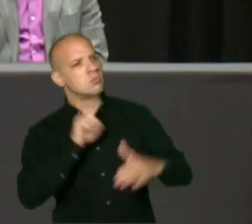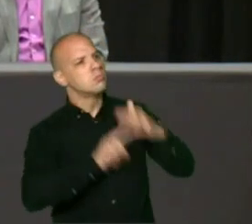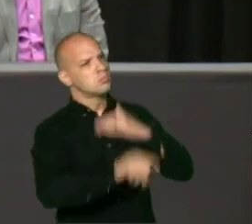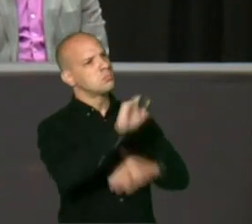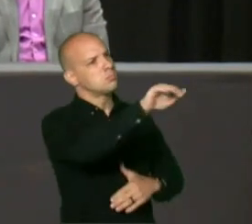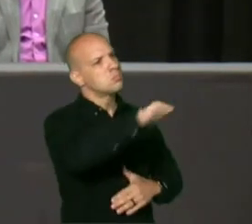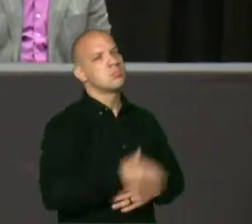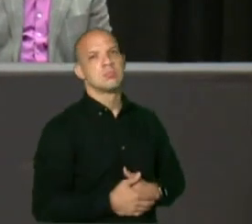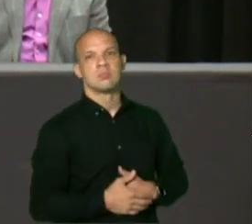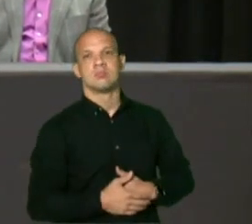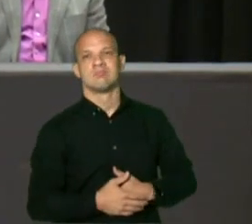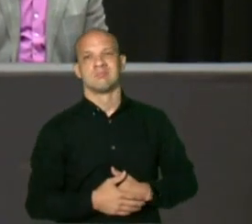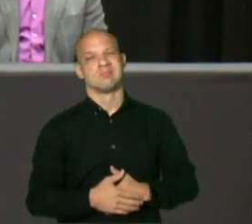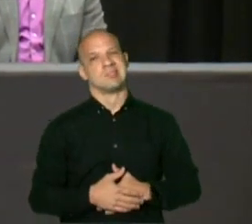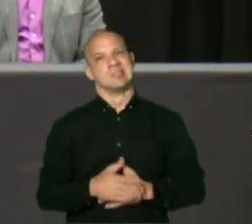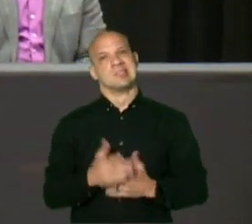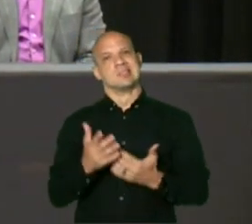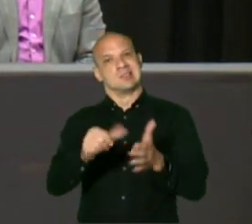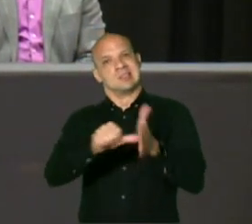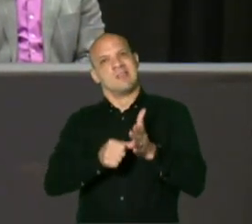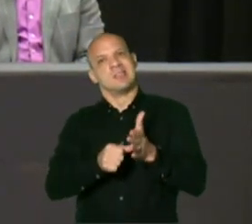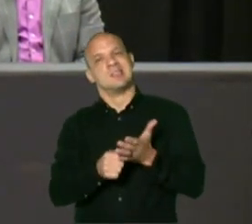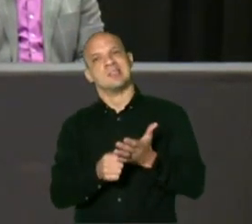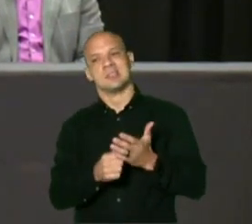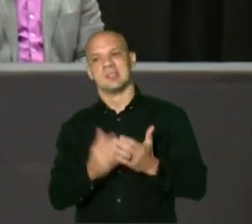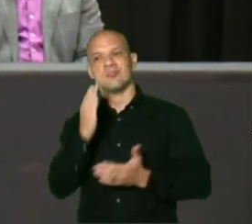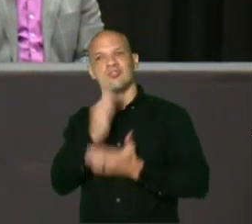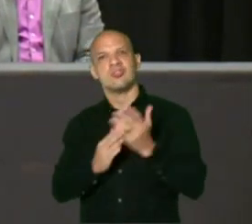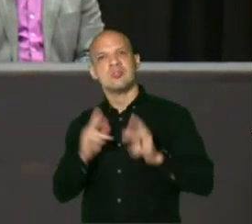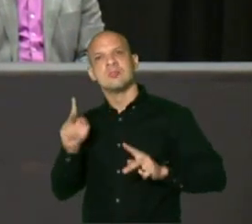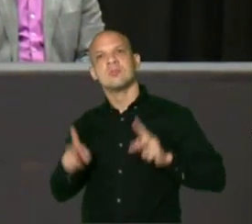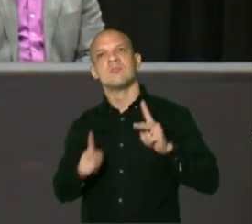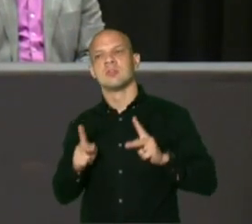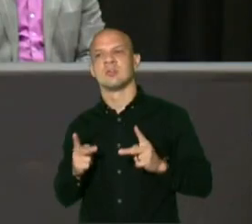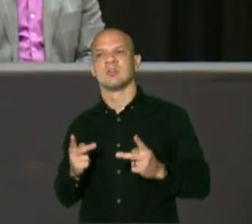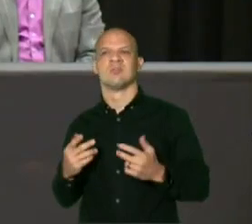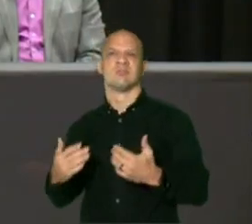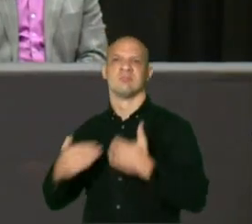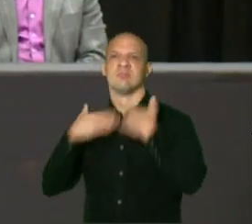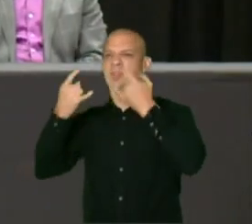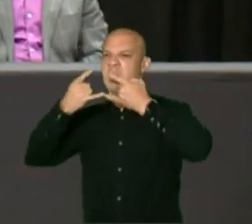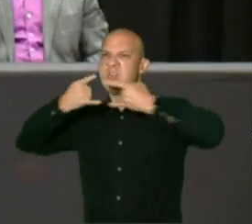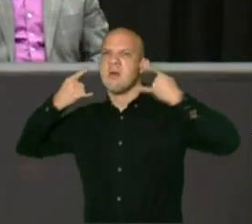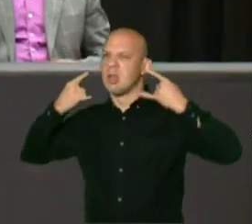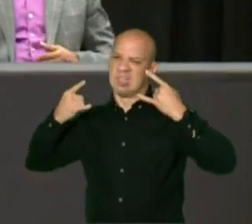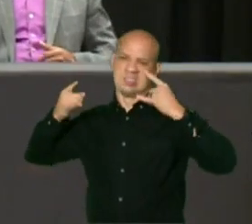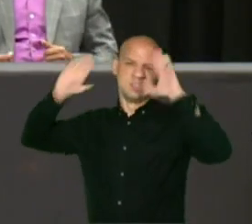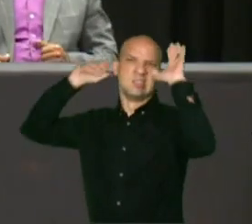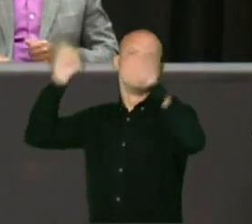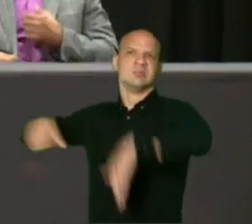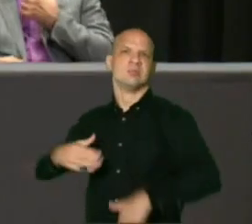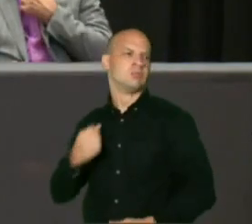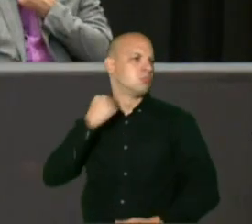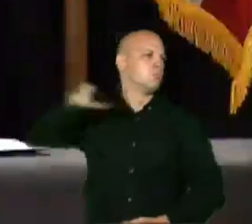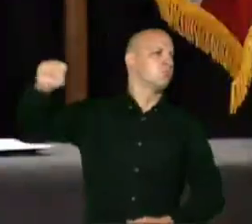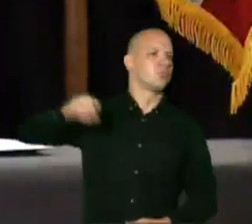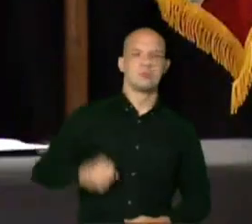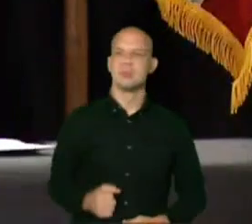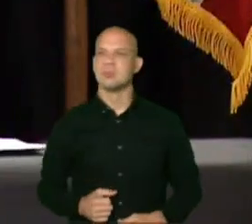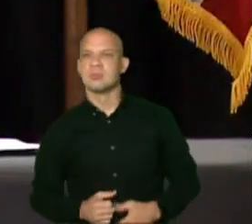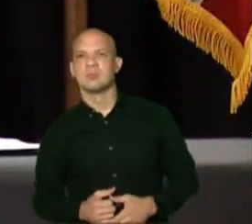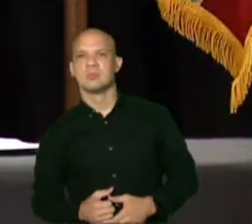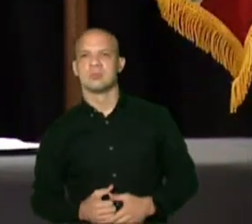Y hago una parte porque hemos tenido conocimiento de que hay personas que se rehúsan al uso de la mascarilla fuera